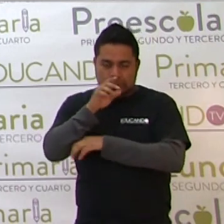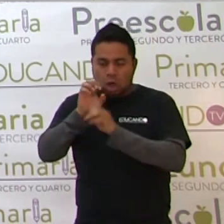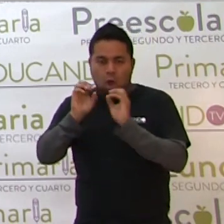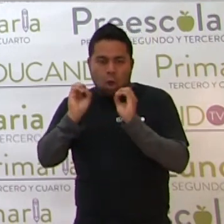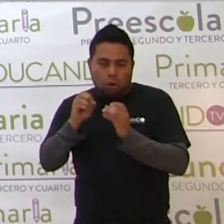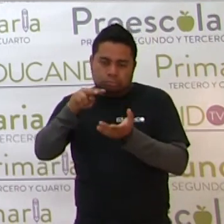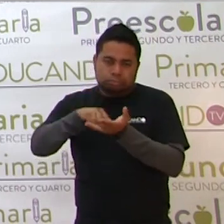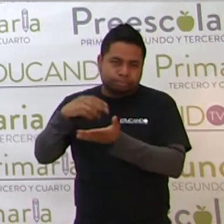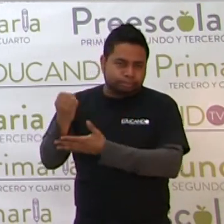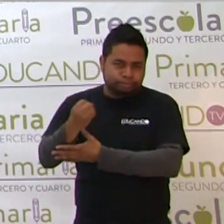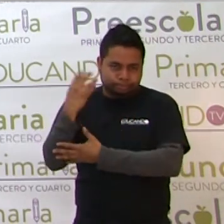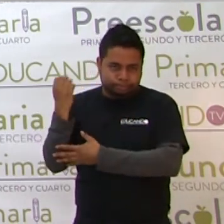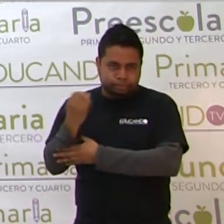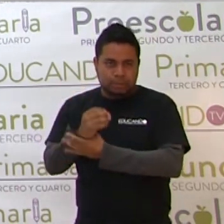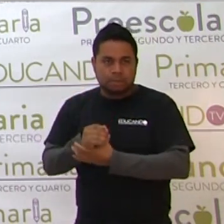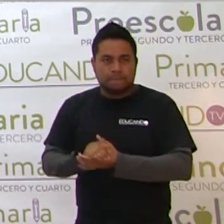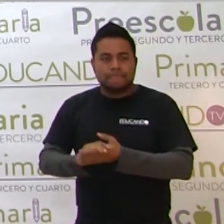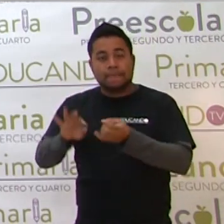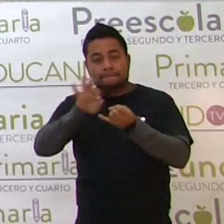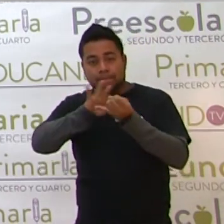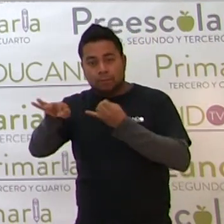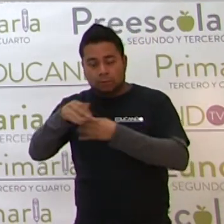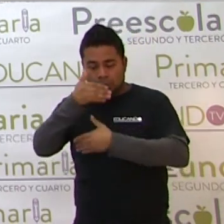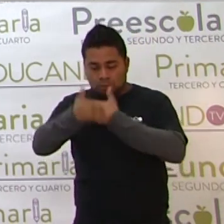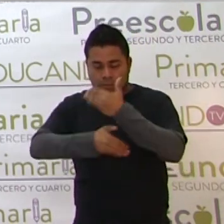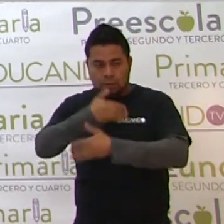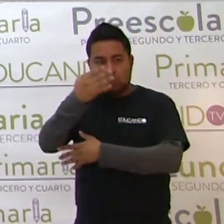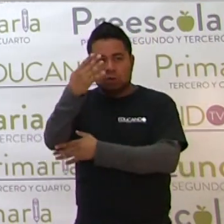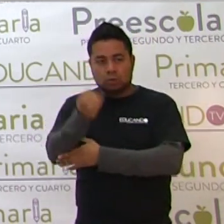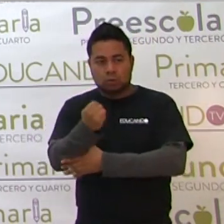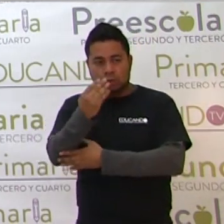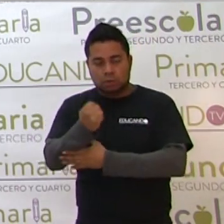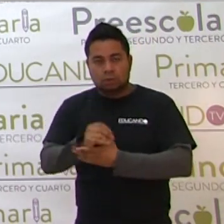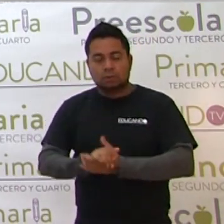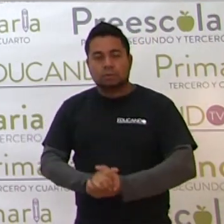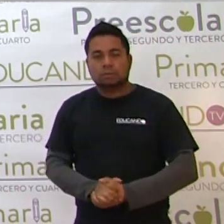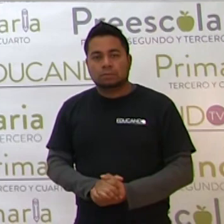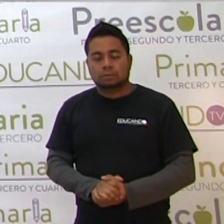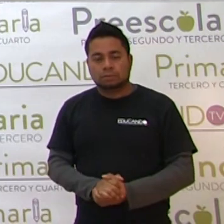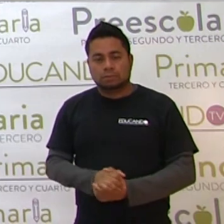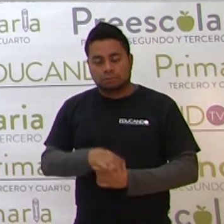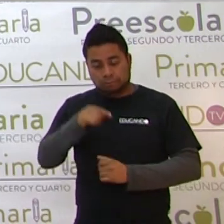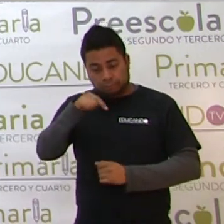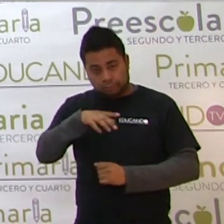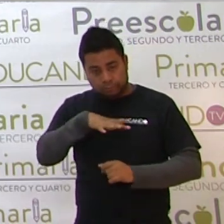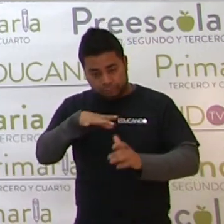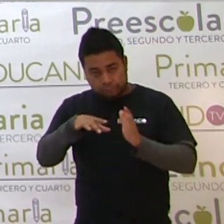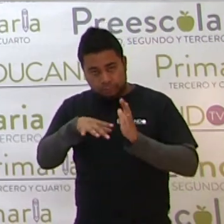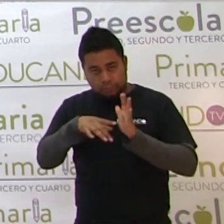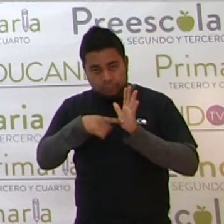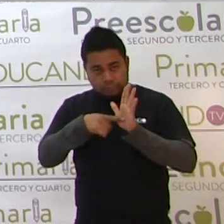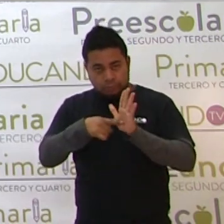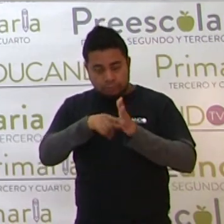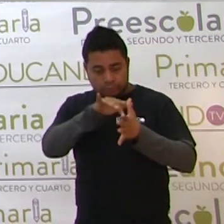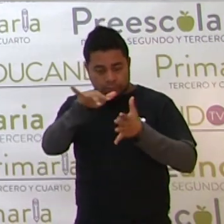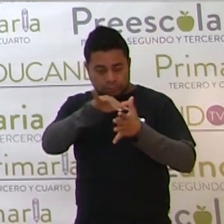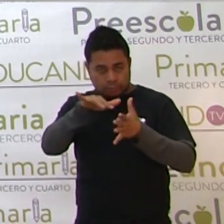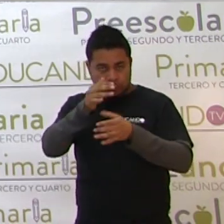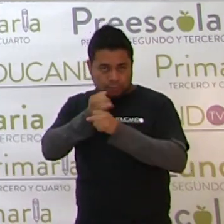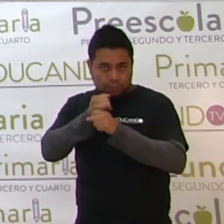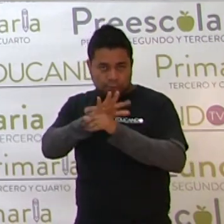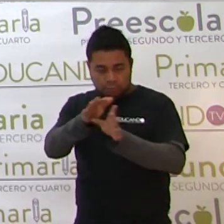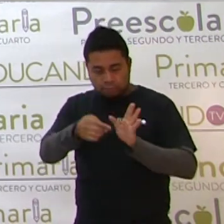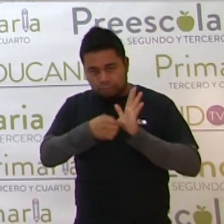exposición. Bien, y por último el paso 9. Vamos a ver la presentación del texto